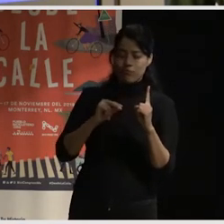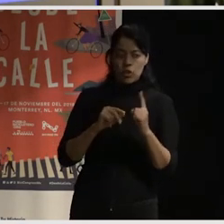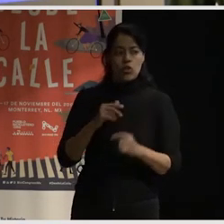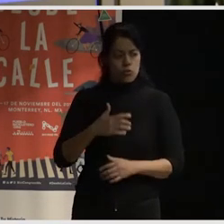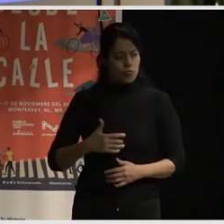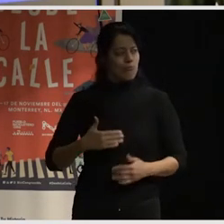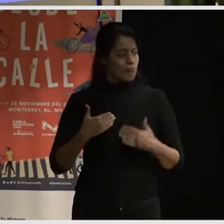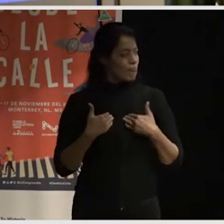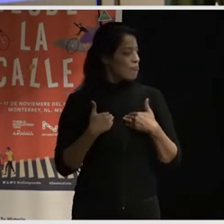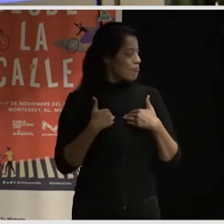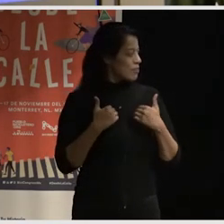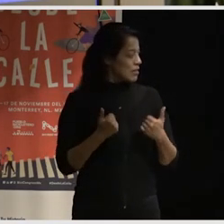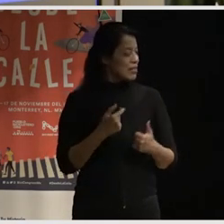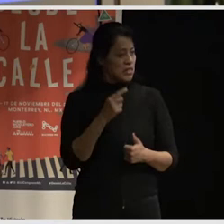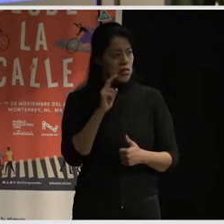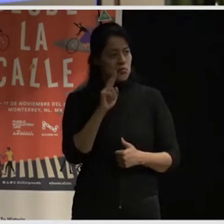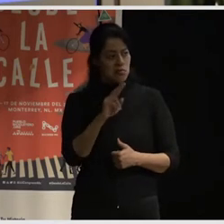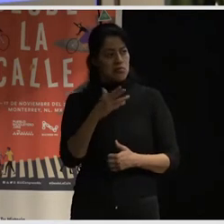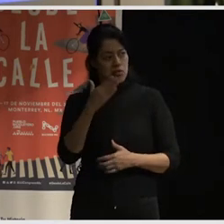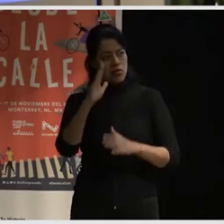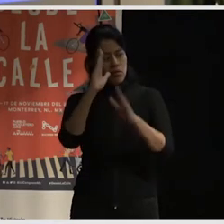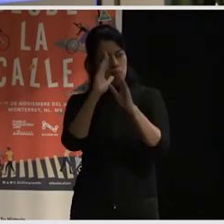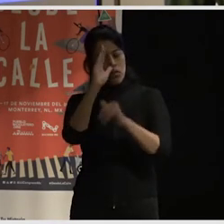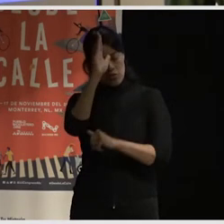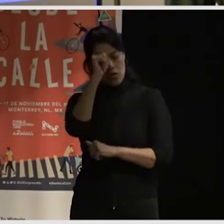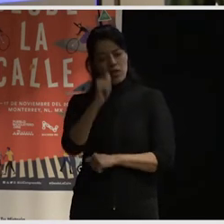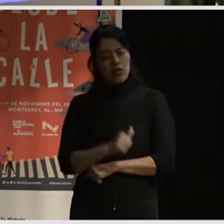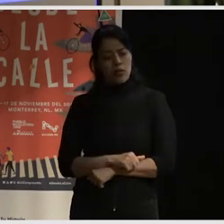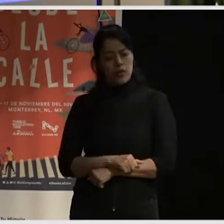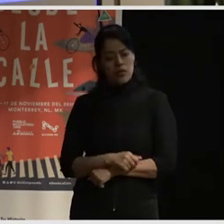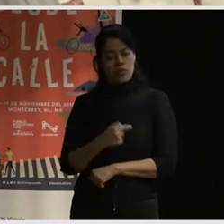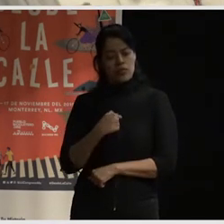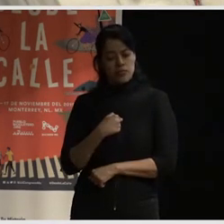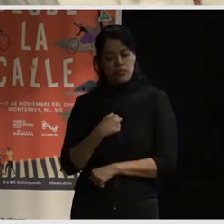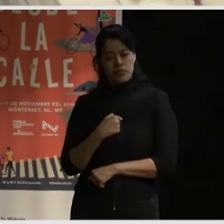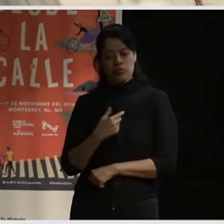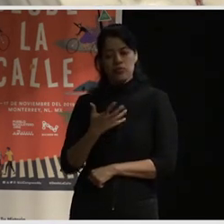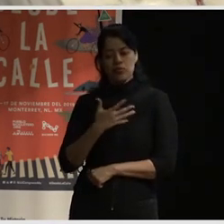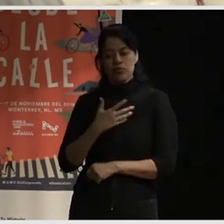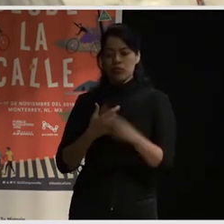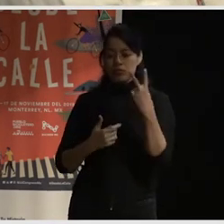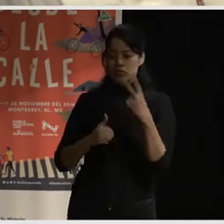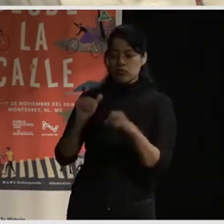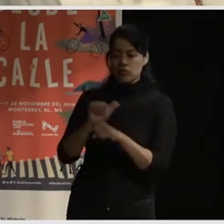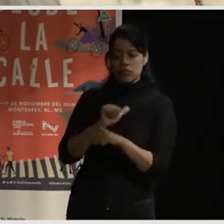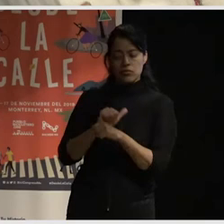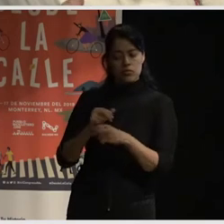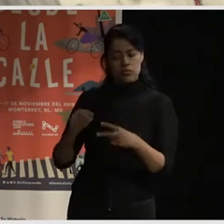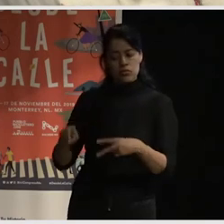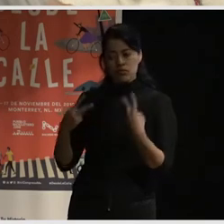frustración la comparto yo también este les comparto yo tenía dos autos 21